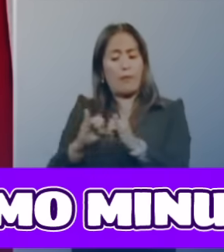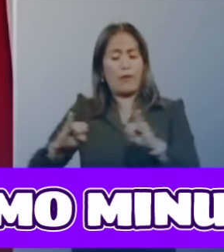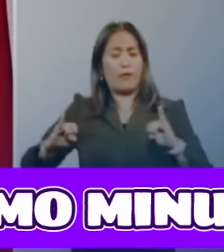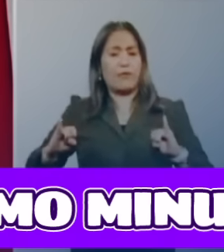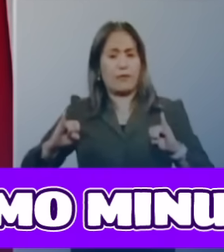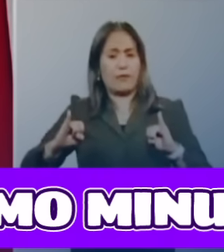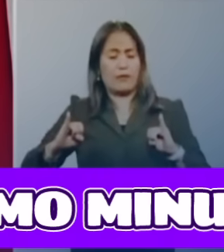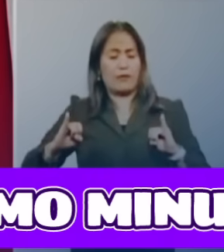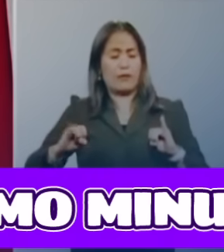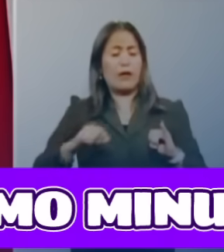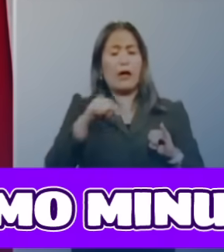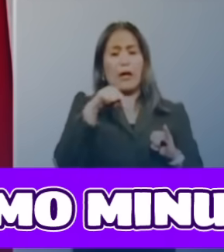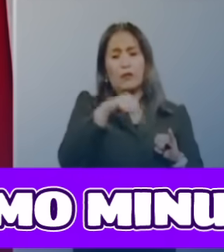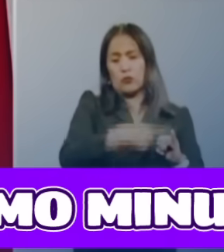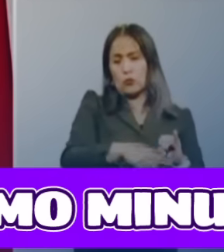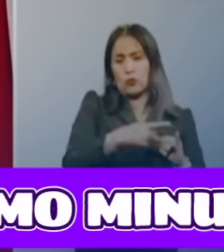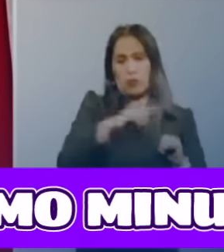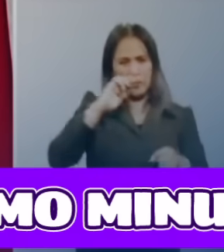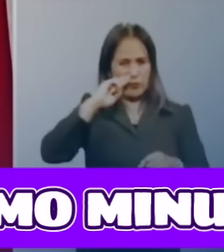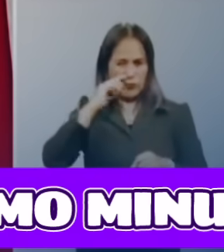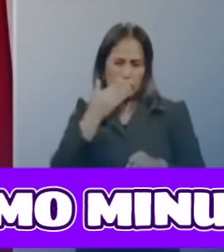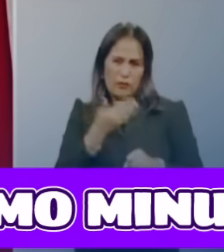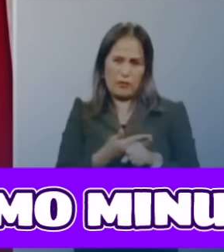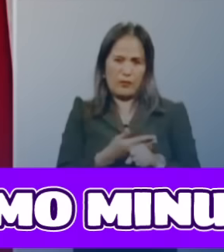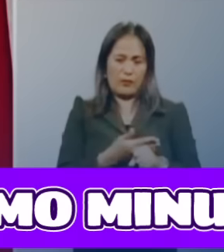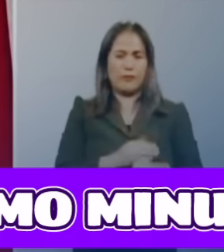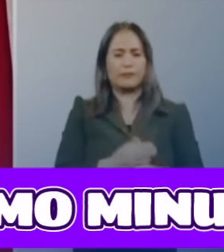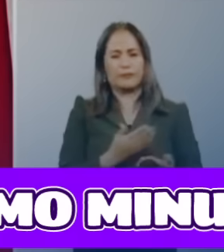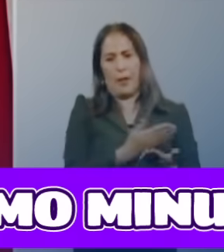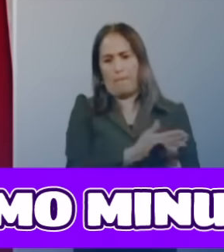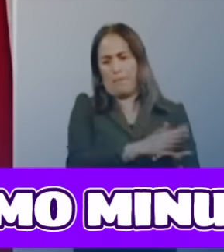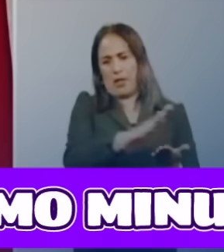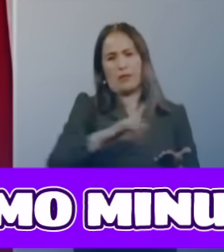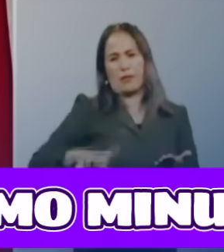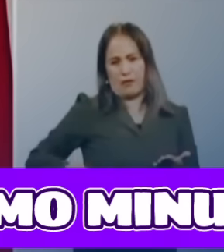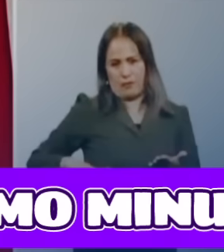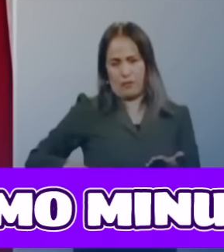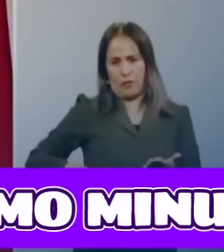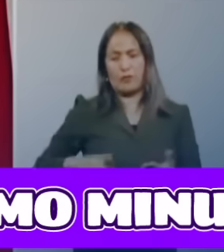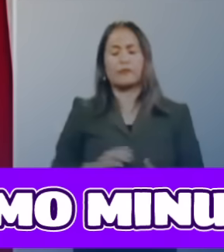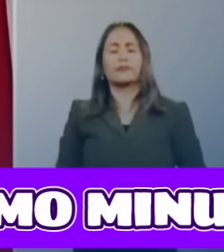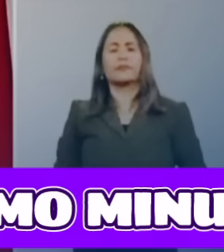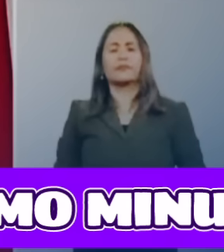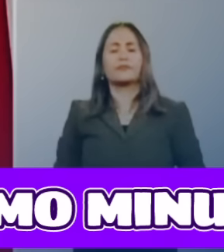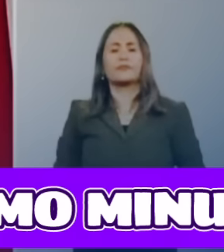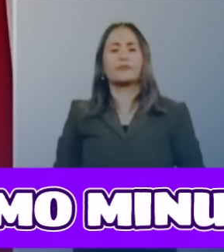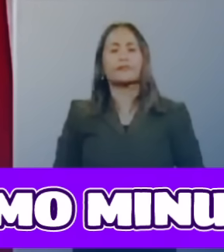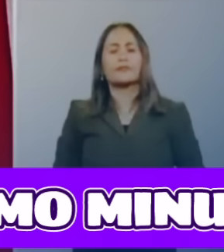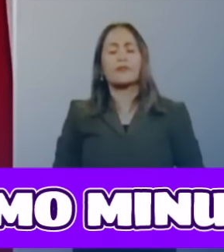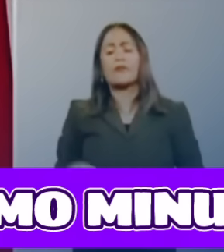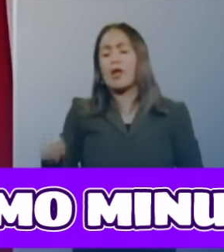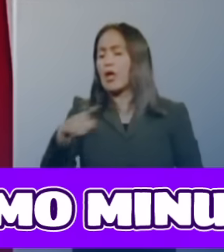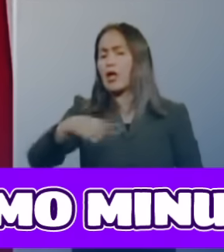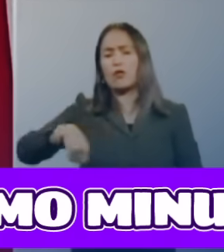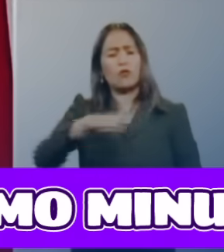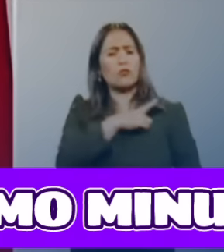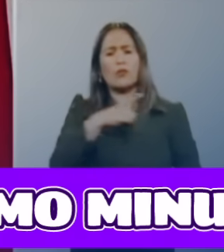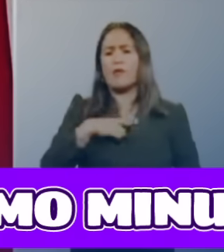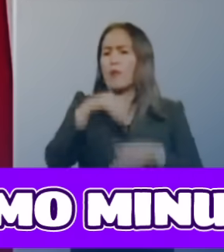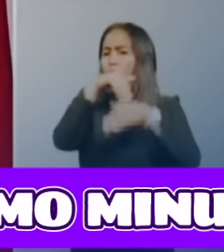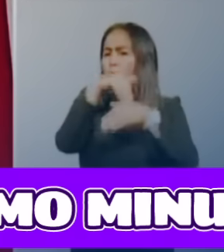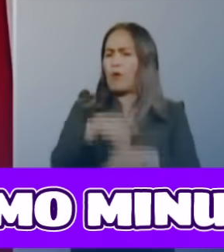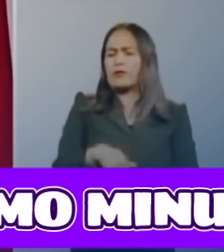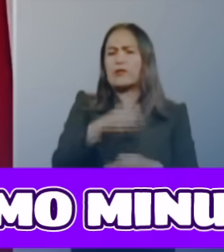funciones jurisdiccionales y se encuentren tan solo sometidos a la